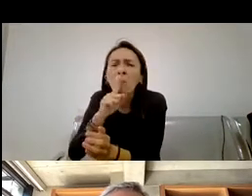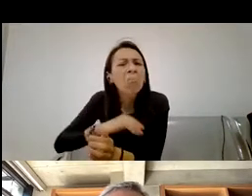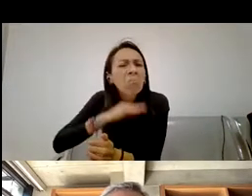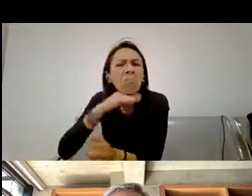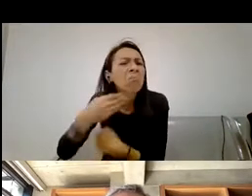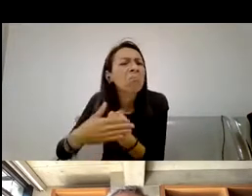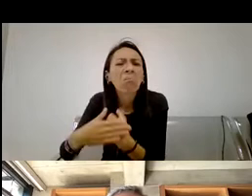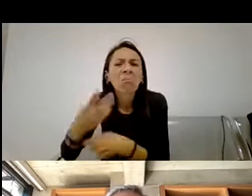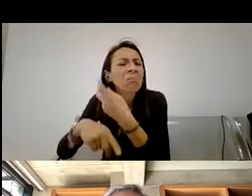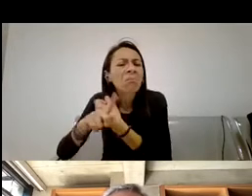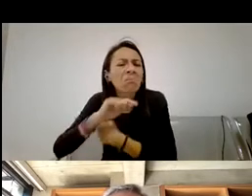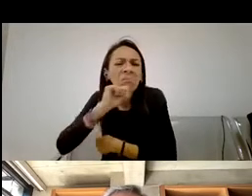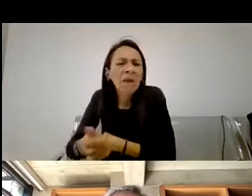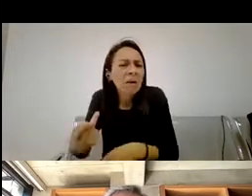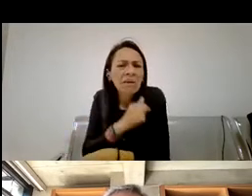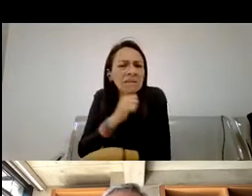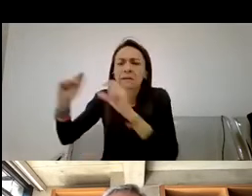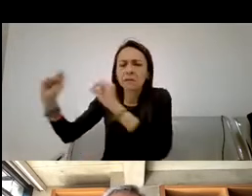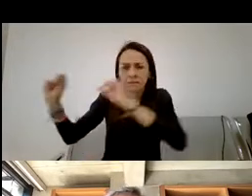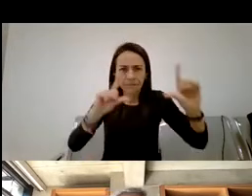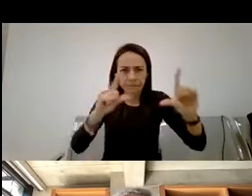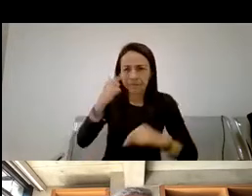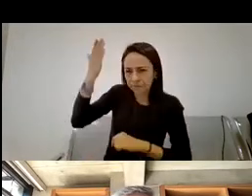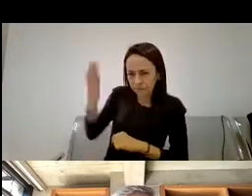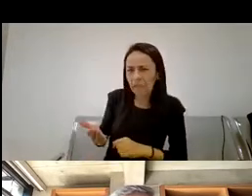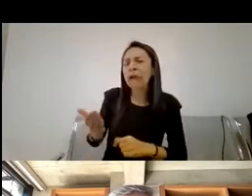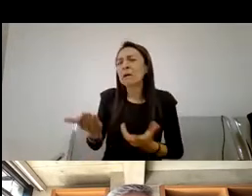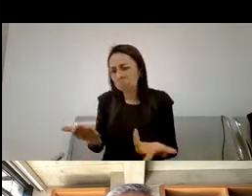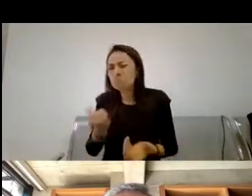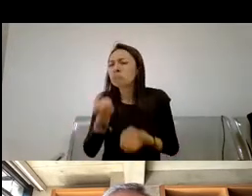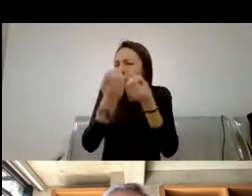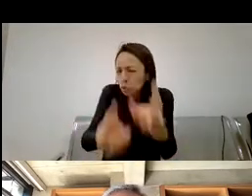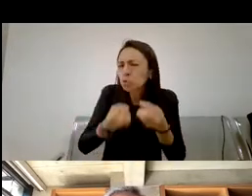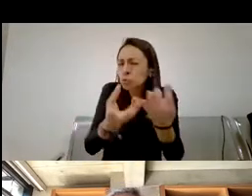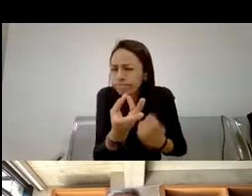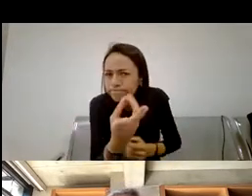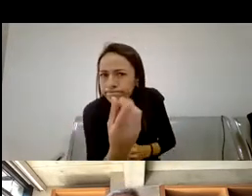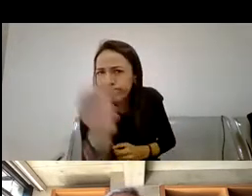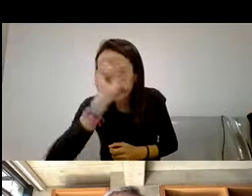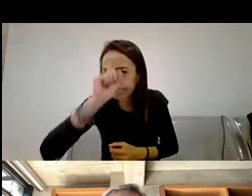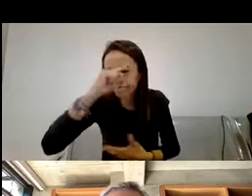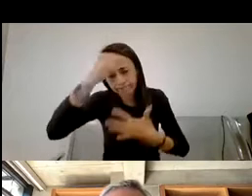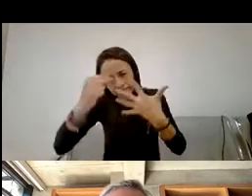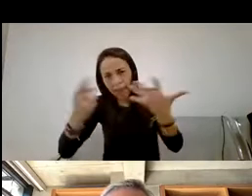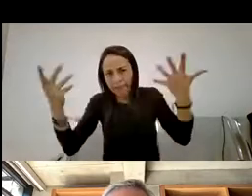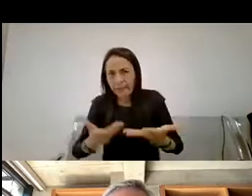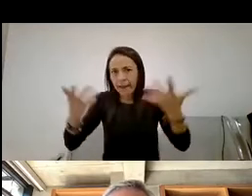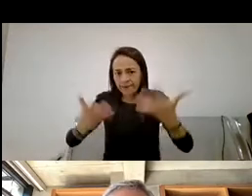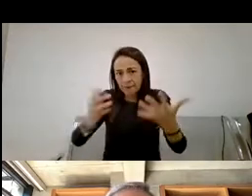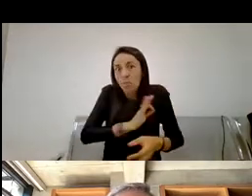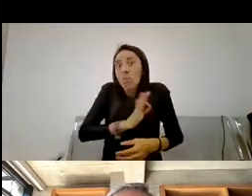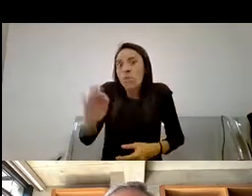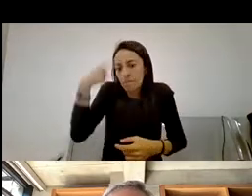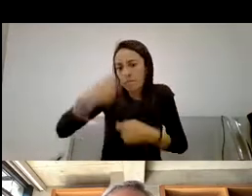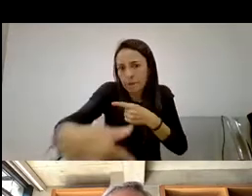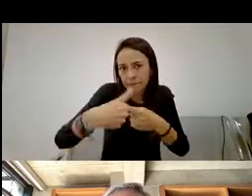Algunas acciones sugeridas. Hablamos de visibilizar las acciones que realizan las organizaciones.